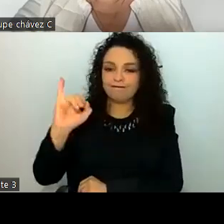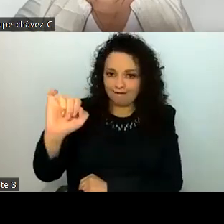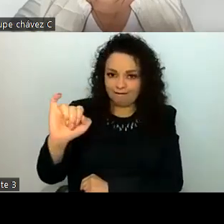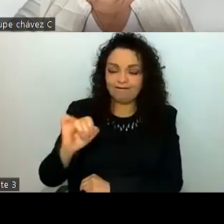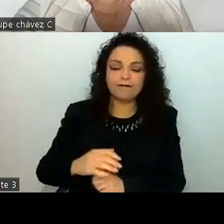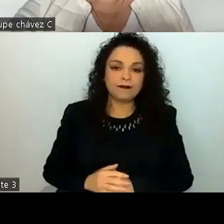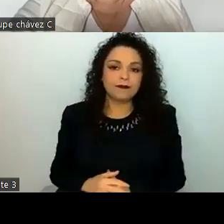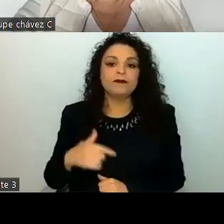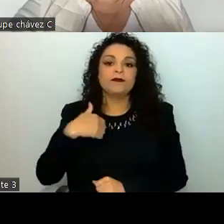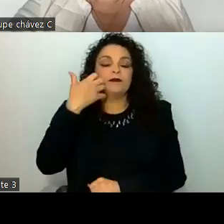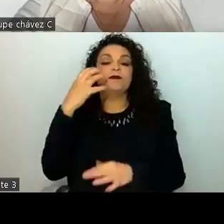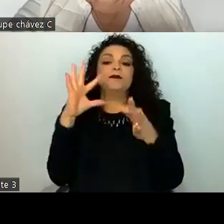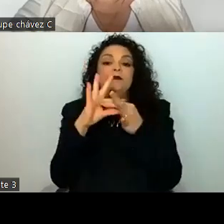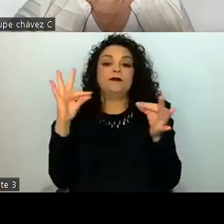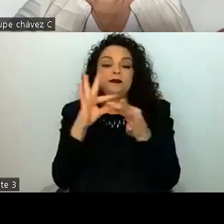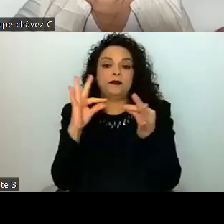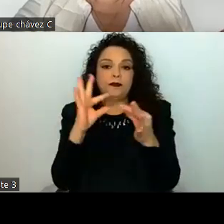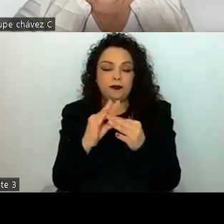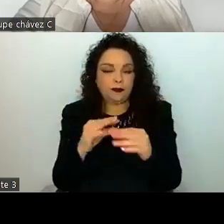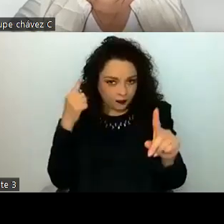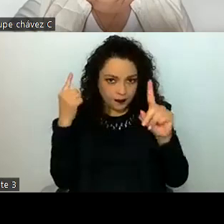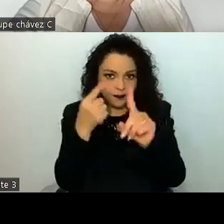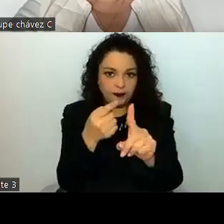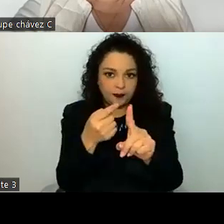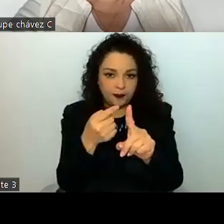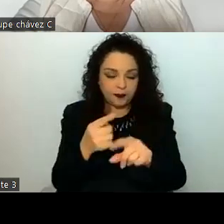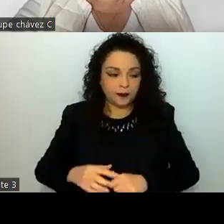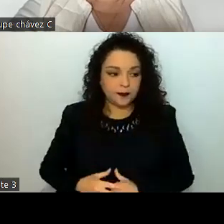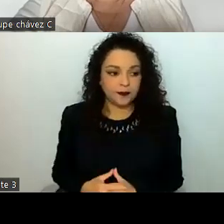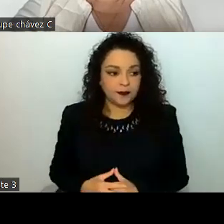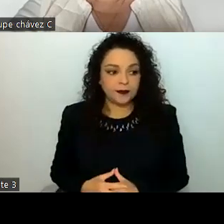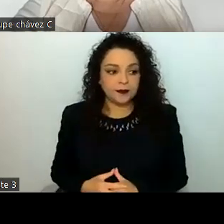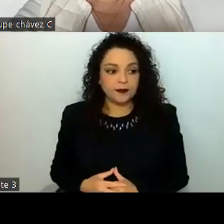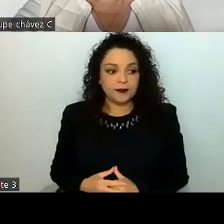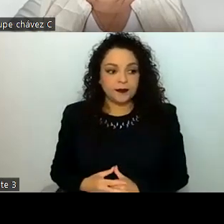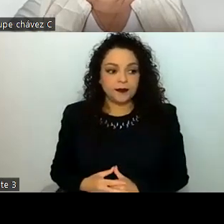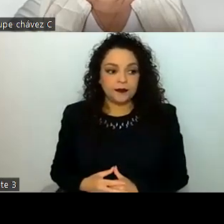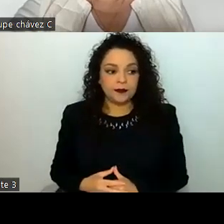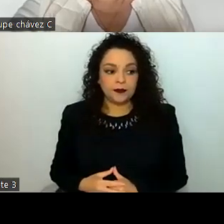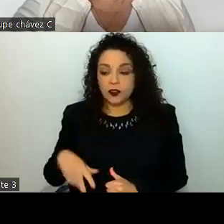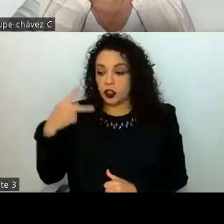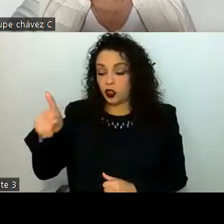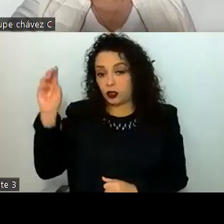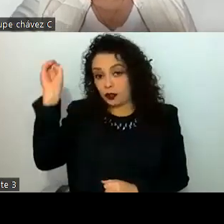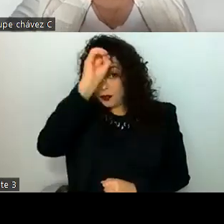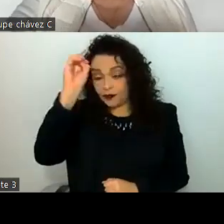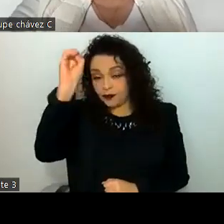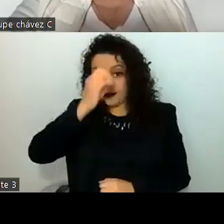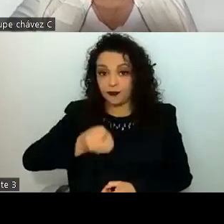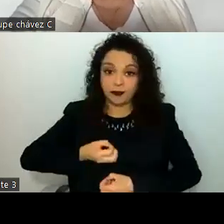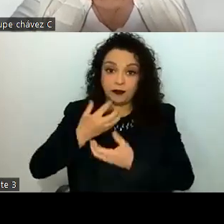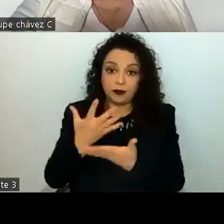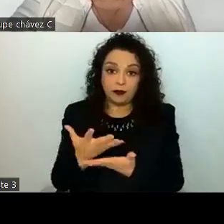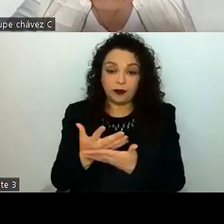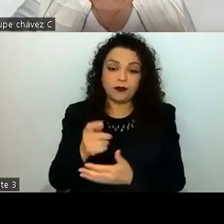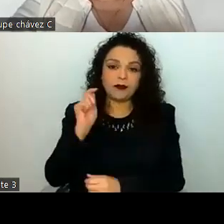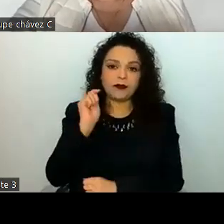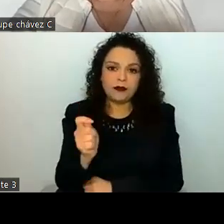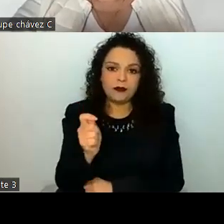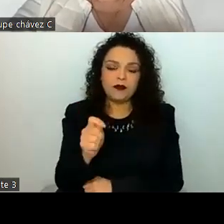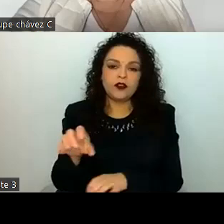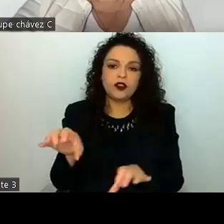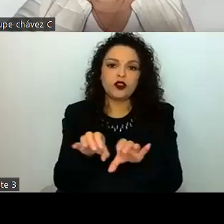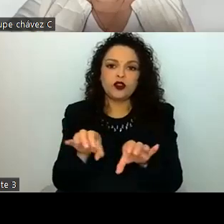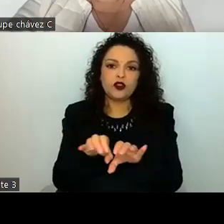precisar lo siguiente. En relación con los comentarios Comentarios. Respecto a las velocidades de